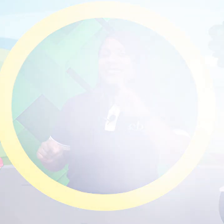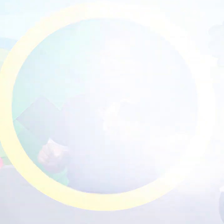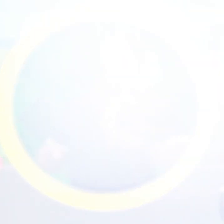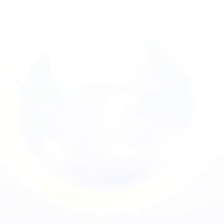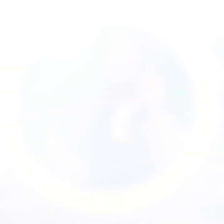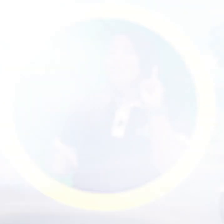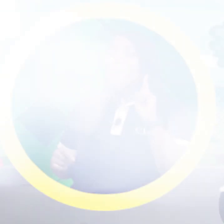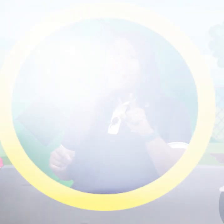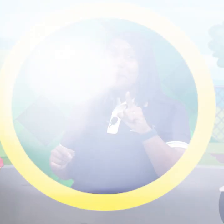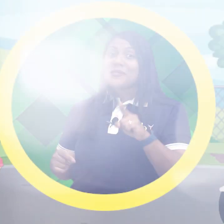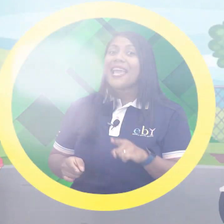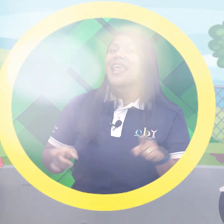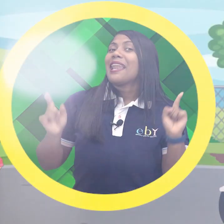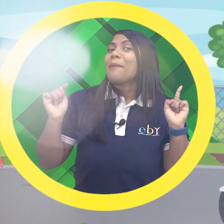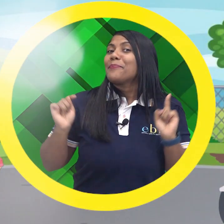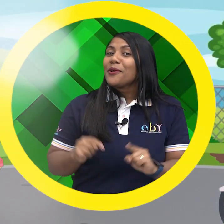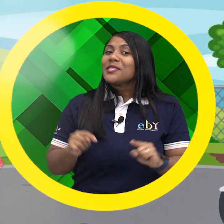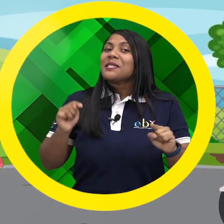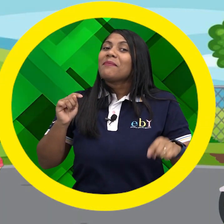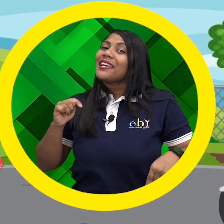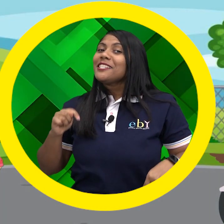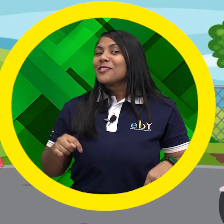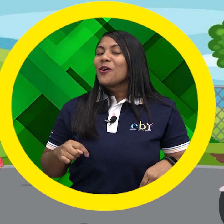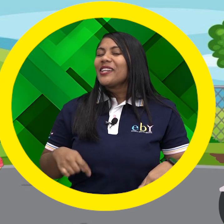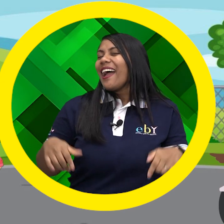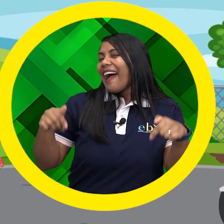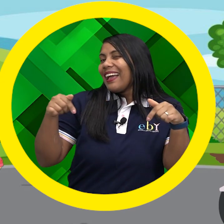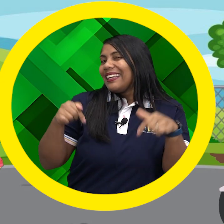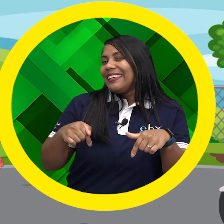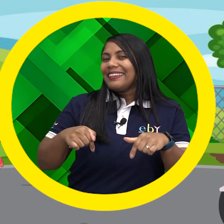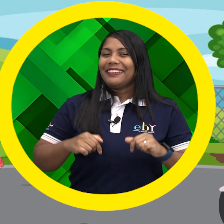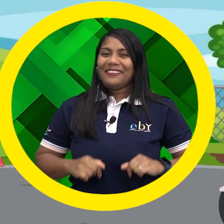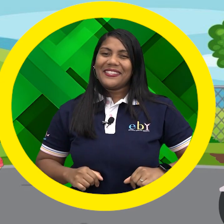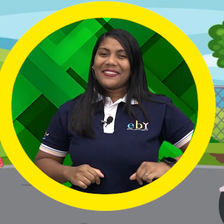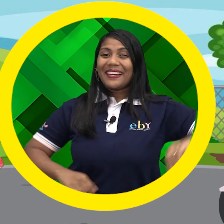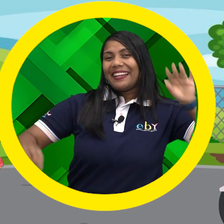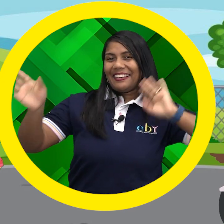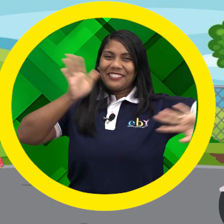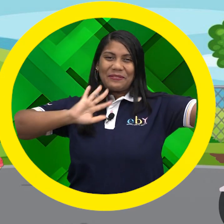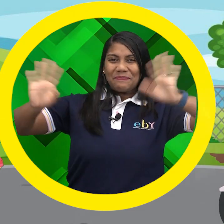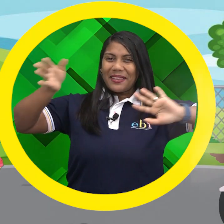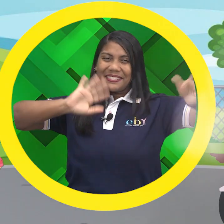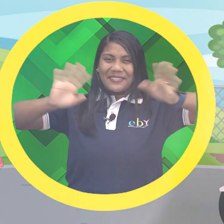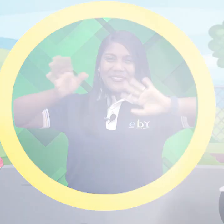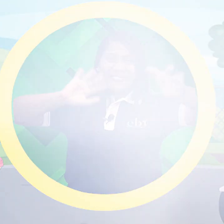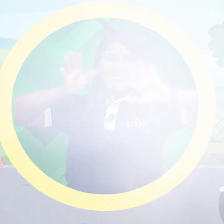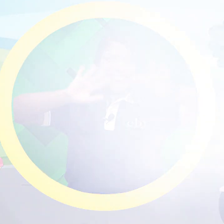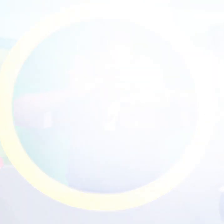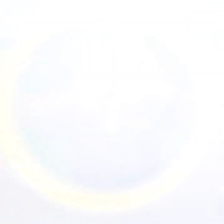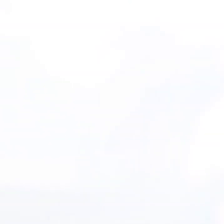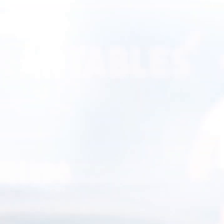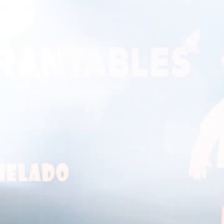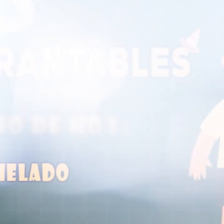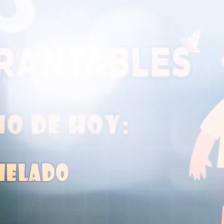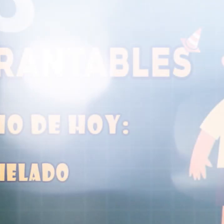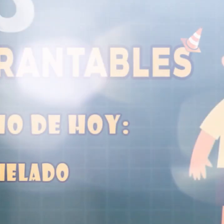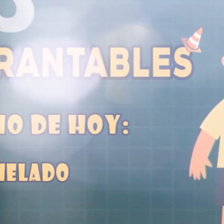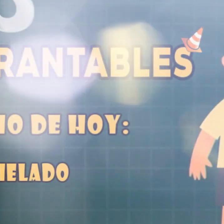más mentiras nos vemos en la próxima historia aquí en nuestro canal un beso